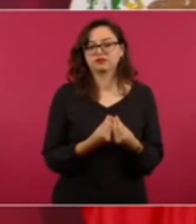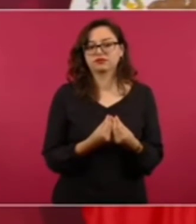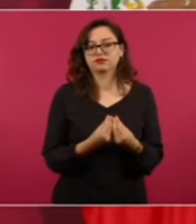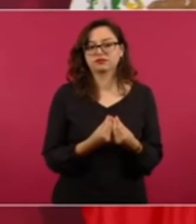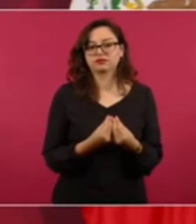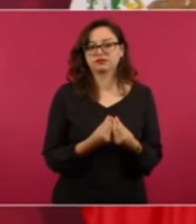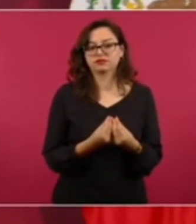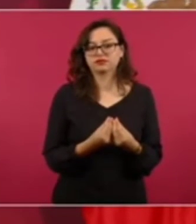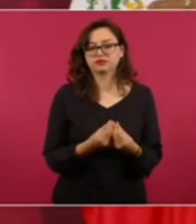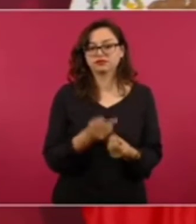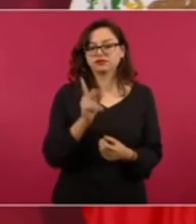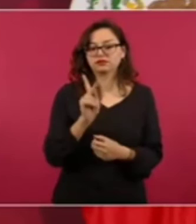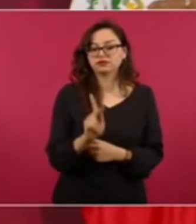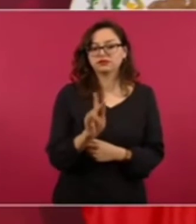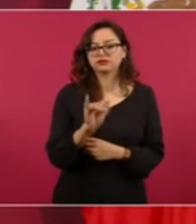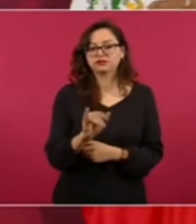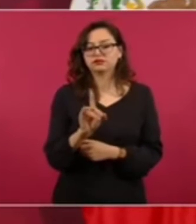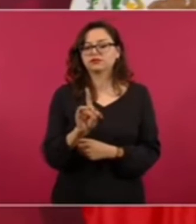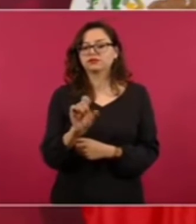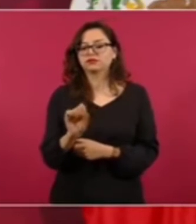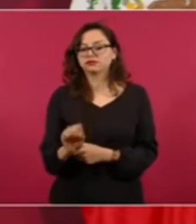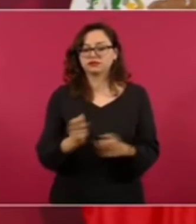de desarrollo social.